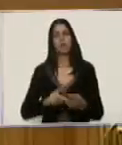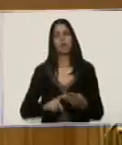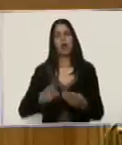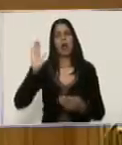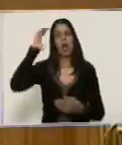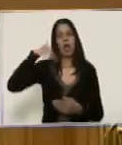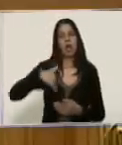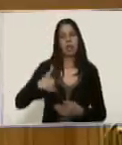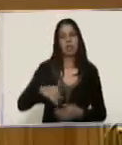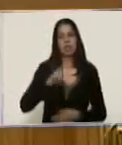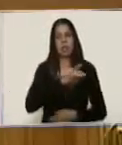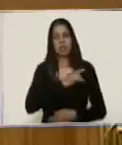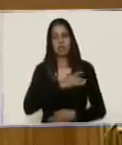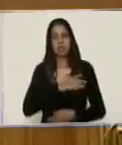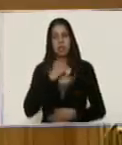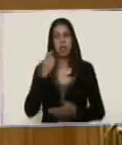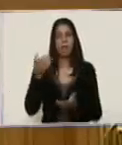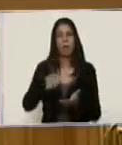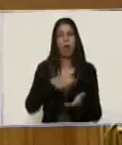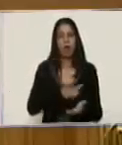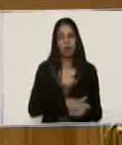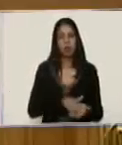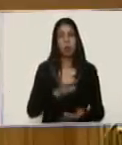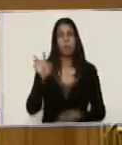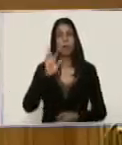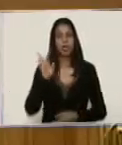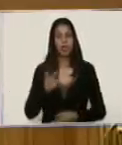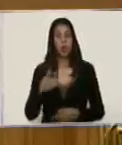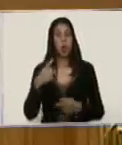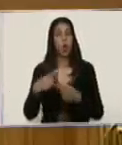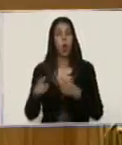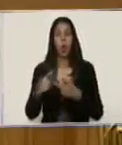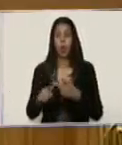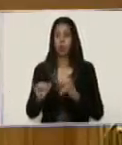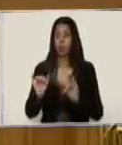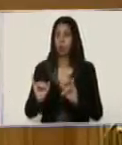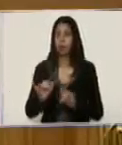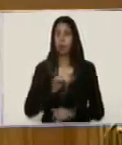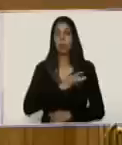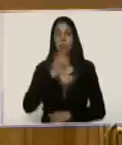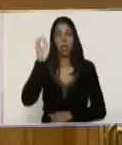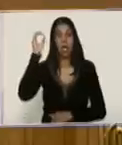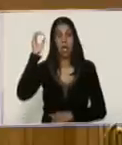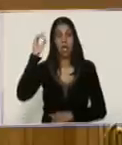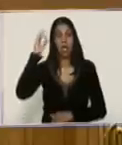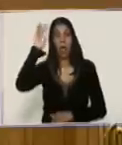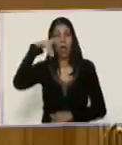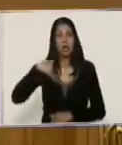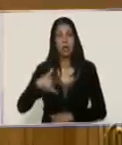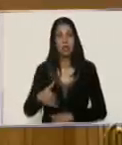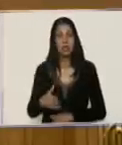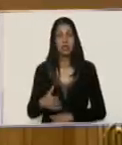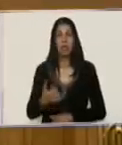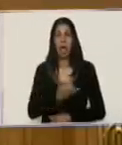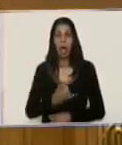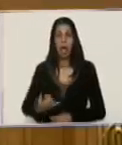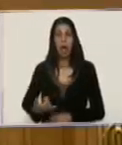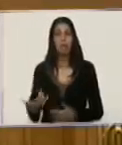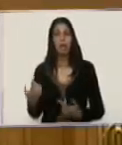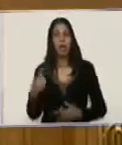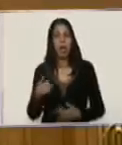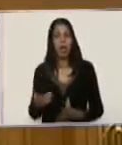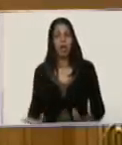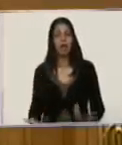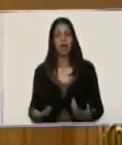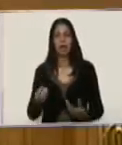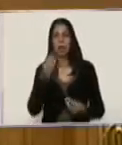Argentina, en Chile, no solamente venezolanos, sino de sus propios países, que no tienen cómo vivir, no tienen hogar, no tienen